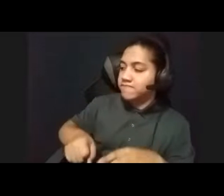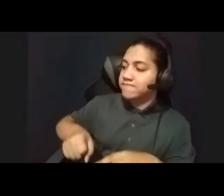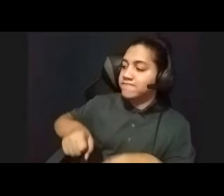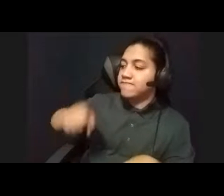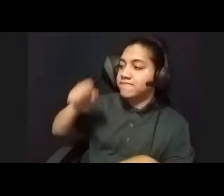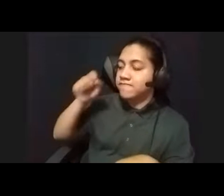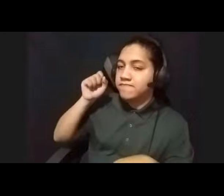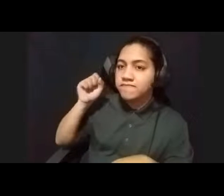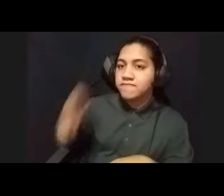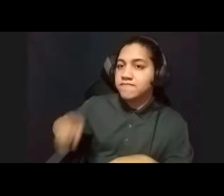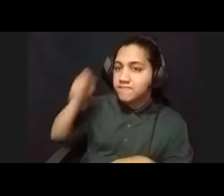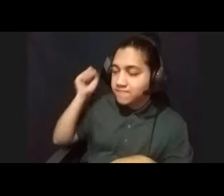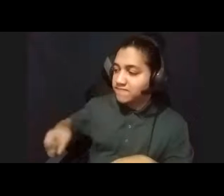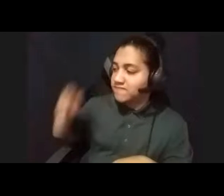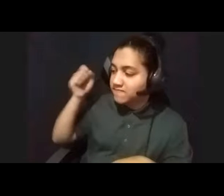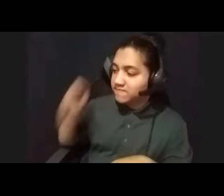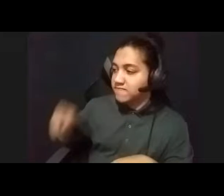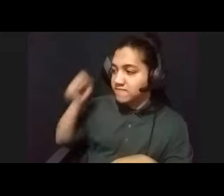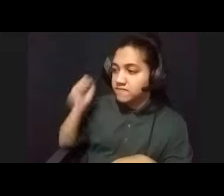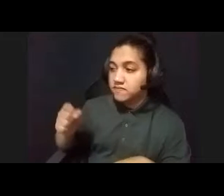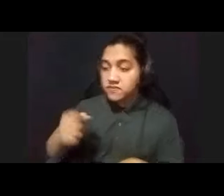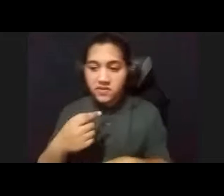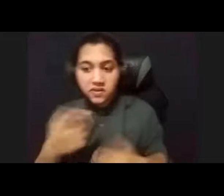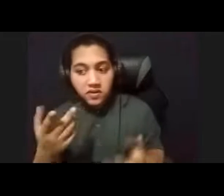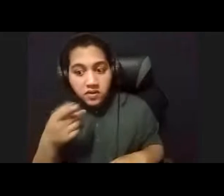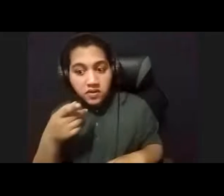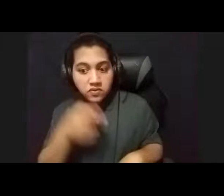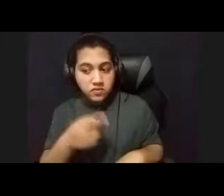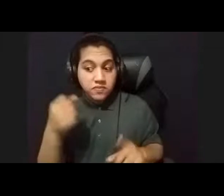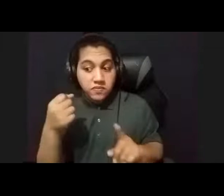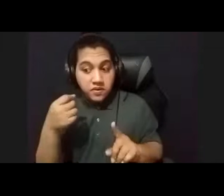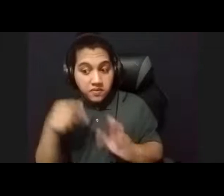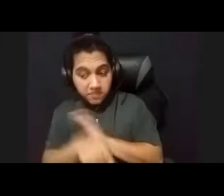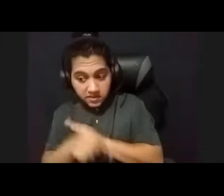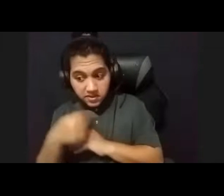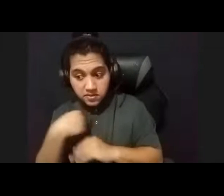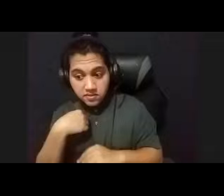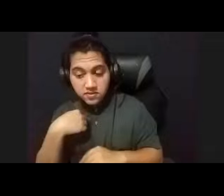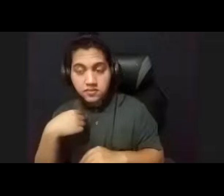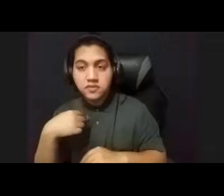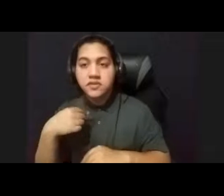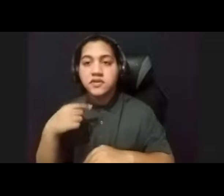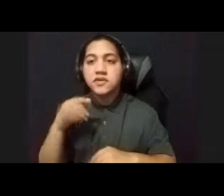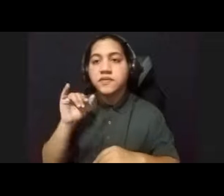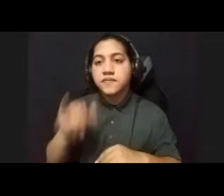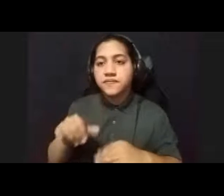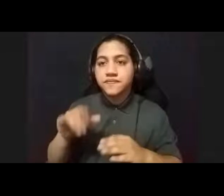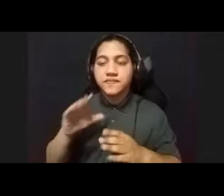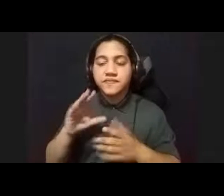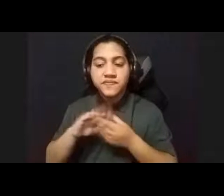a pegar duro, duro. Y ella le dice, pero es que tú me vas a matar. Esa parte del